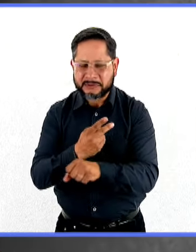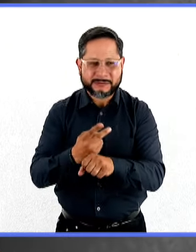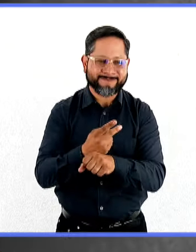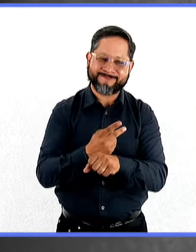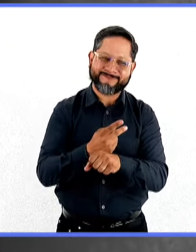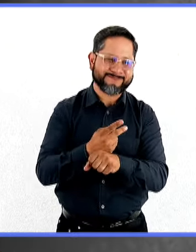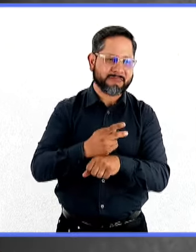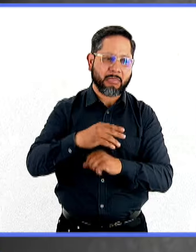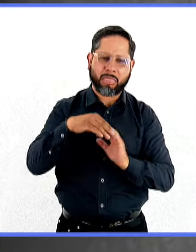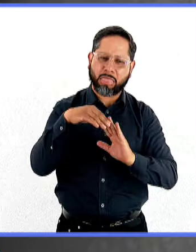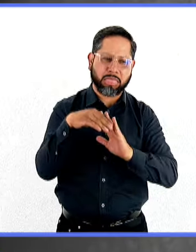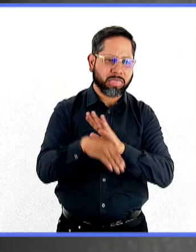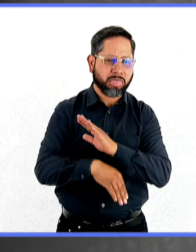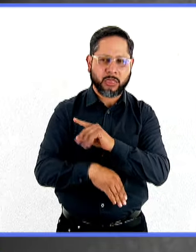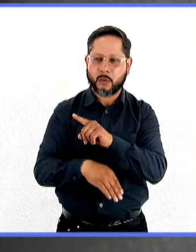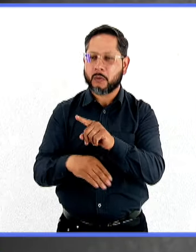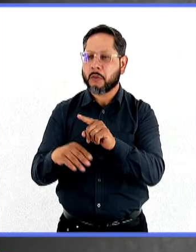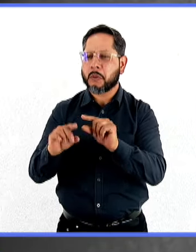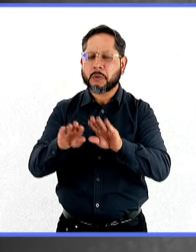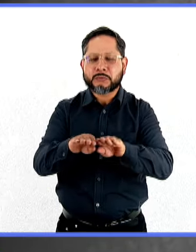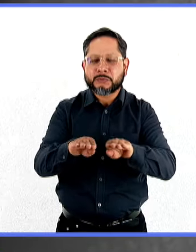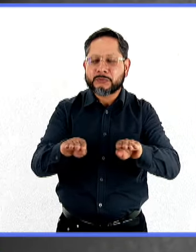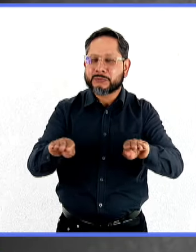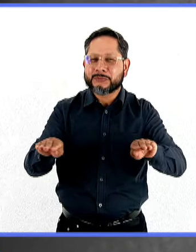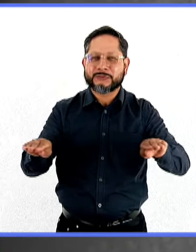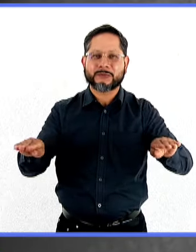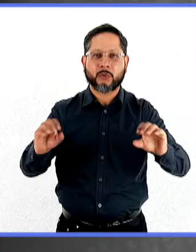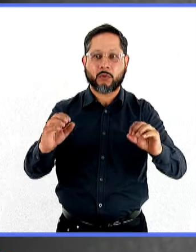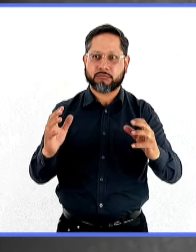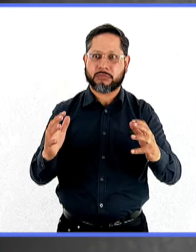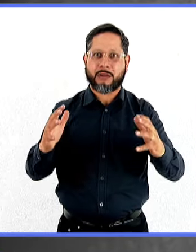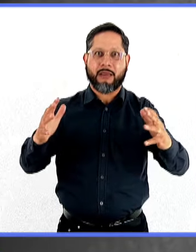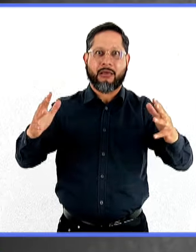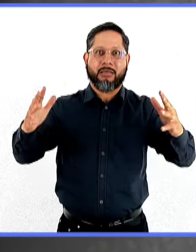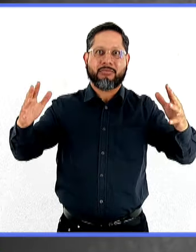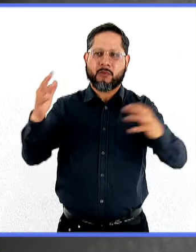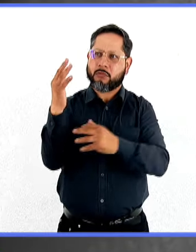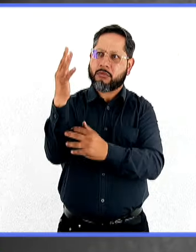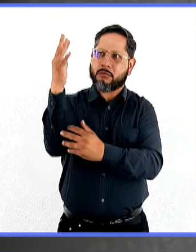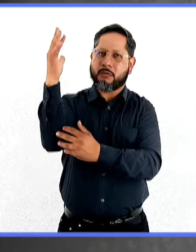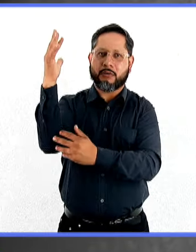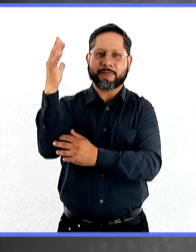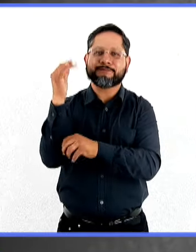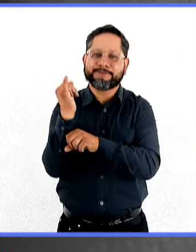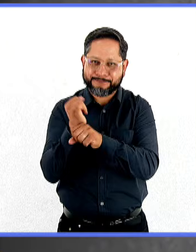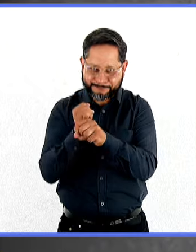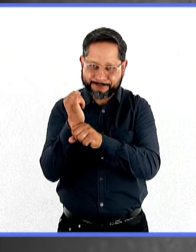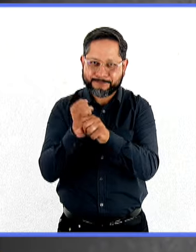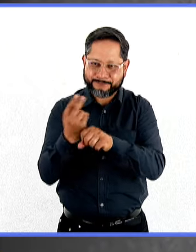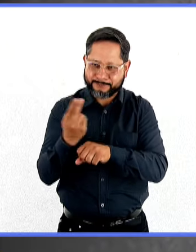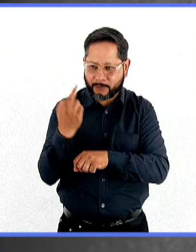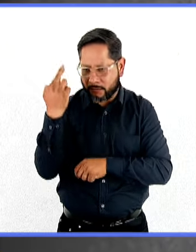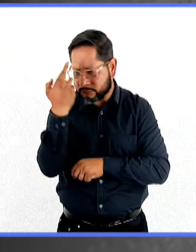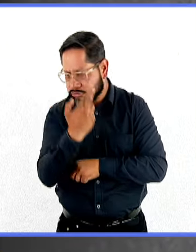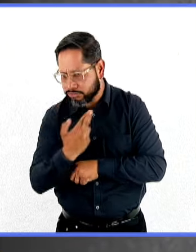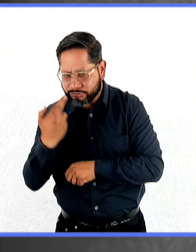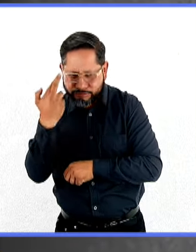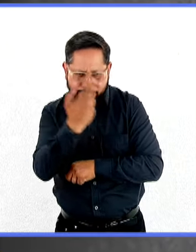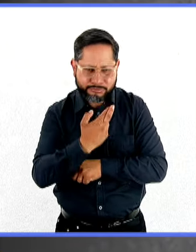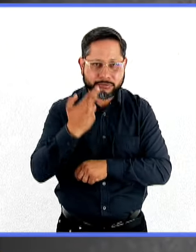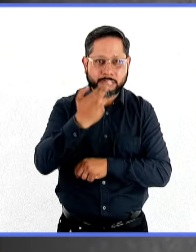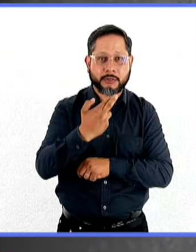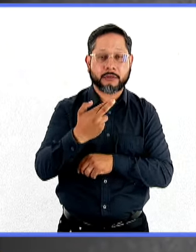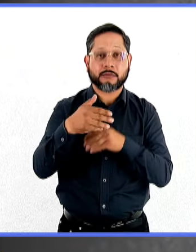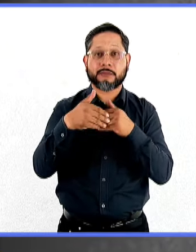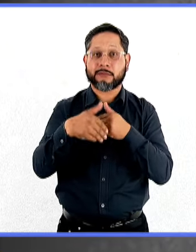el estrato rasante o el arbustivo o el arbóreo se tiene que hacer un análisis para ver la afectación inmediata pero a largo